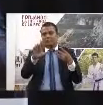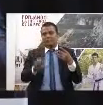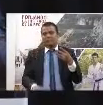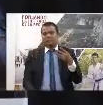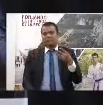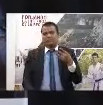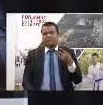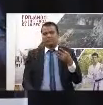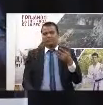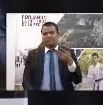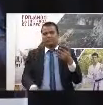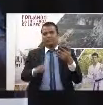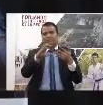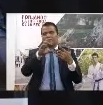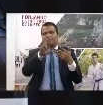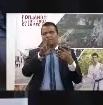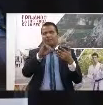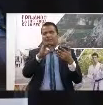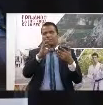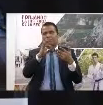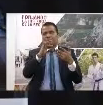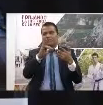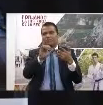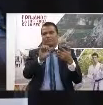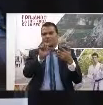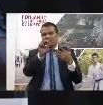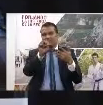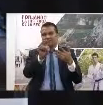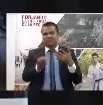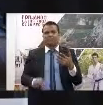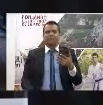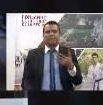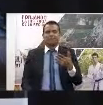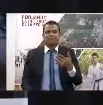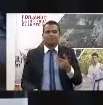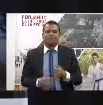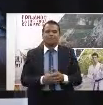Herrera y Cristian Ernesto Saavedra Moreno.